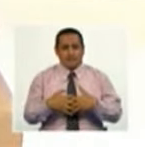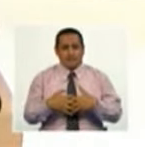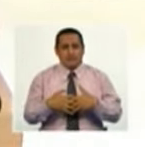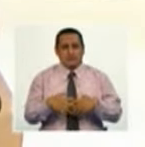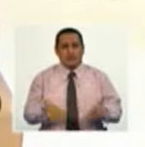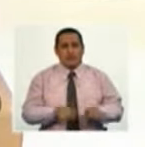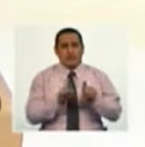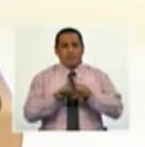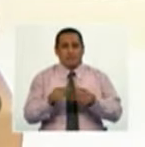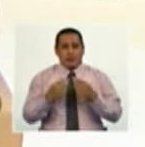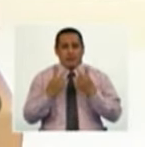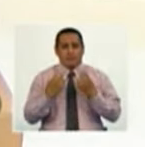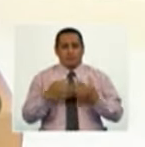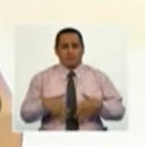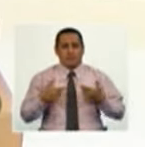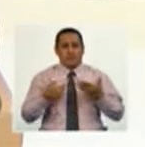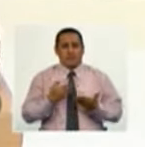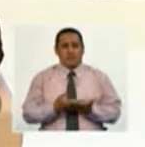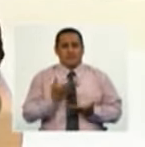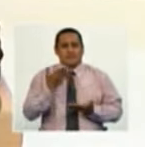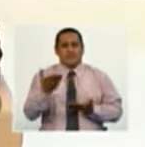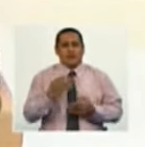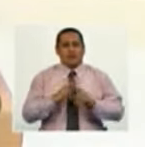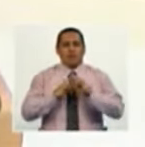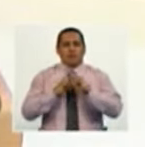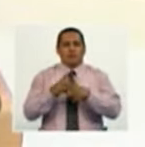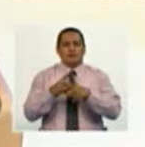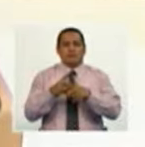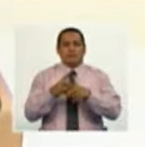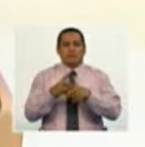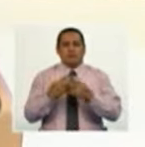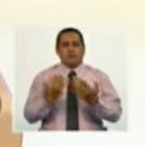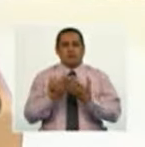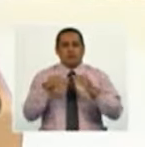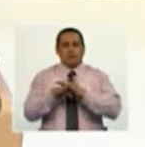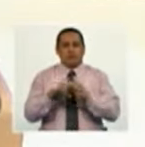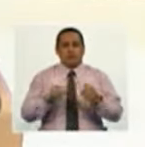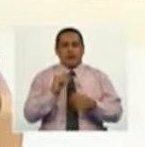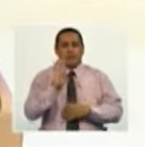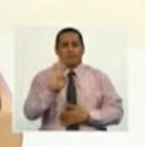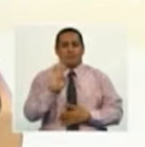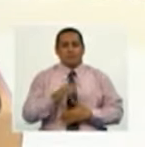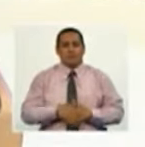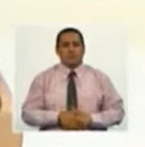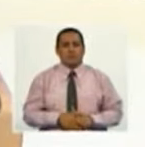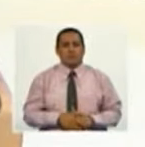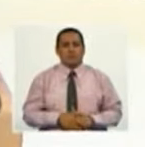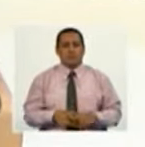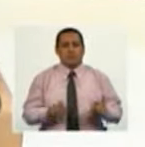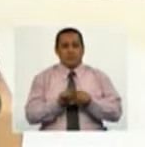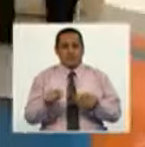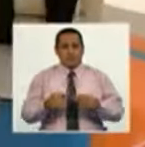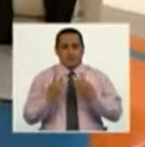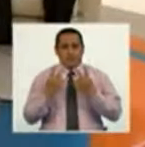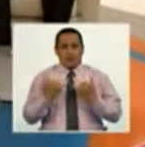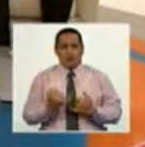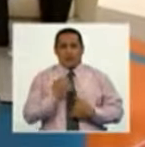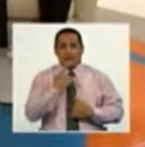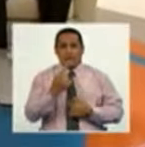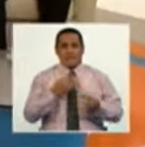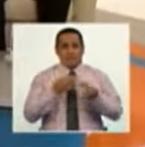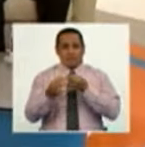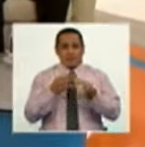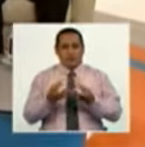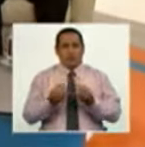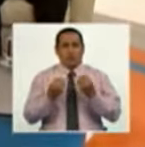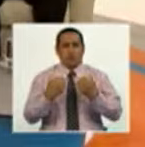esta empresa para efectos de que pueda aplicar a un préstamo en el Scotiabank. Claro, y de tal manera que él dice